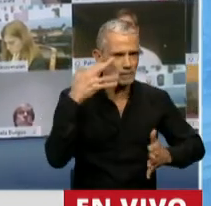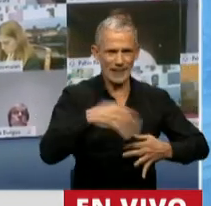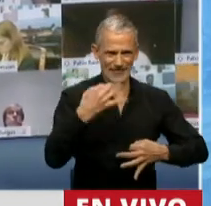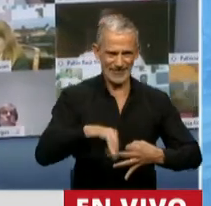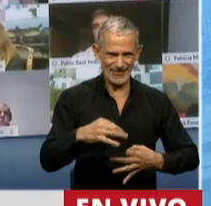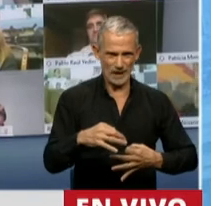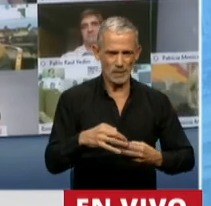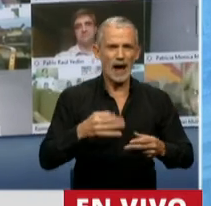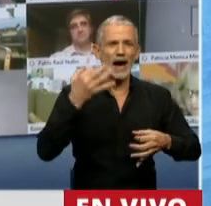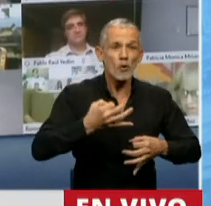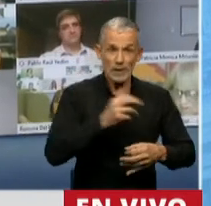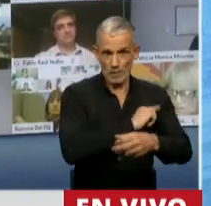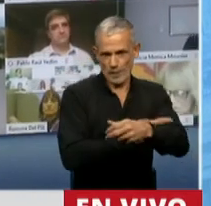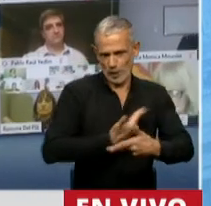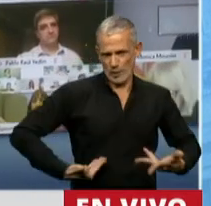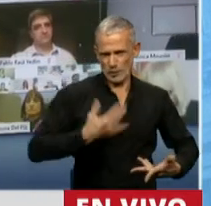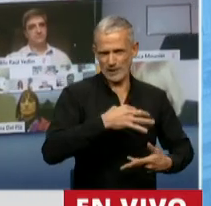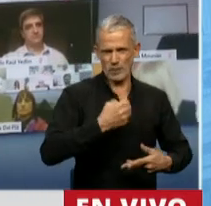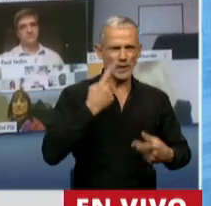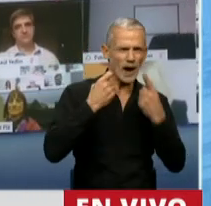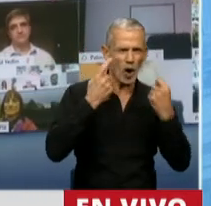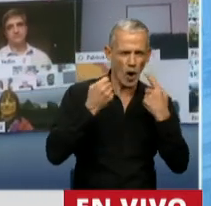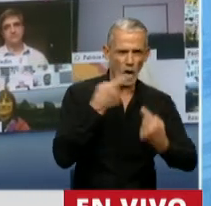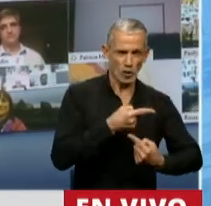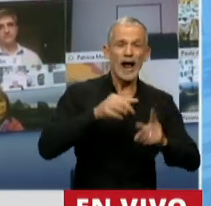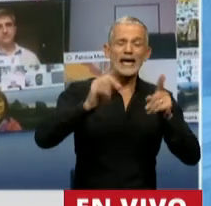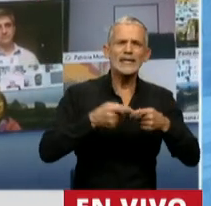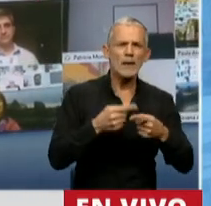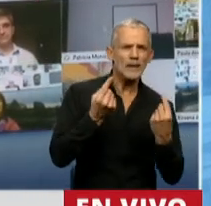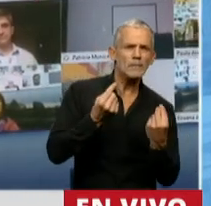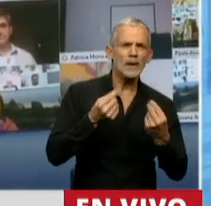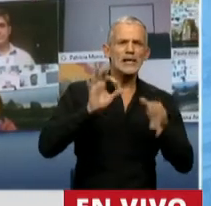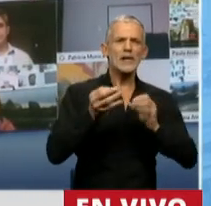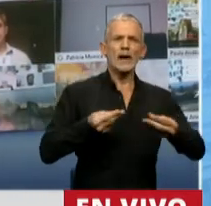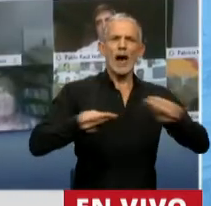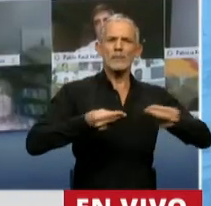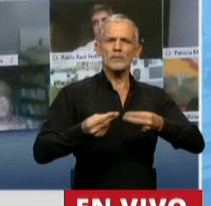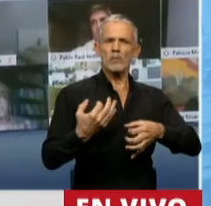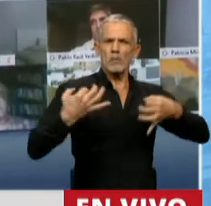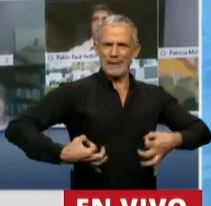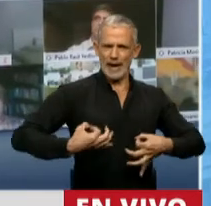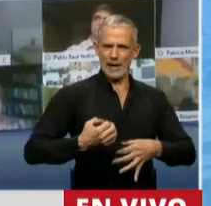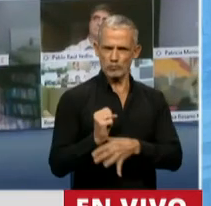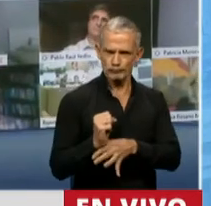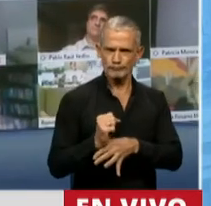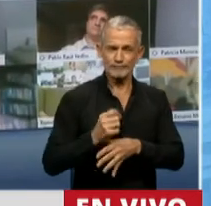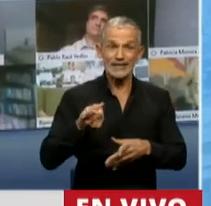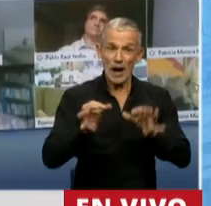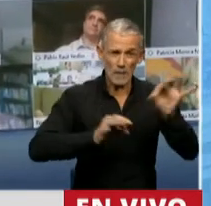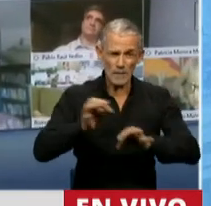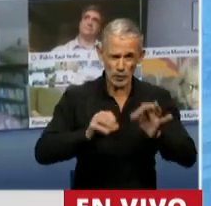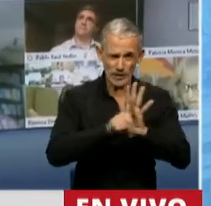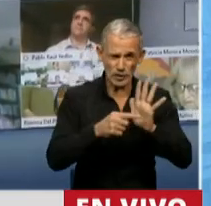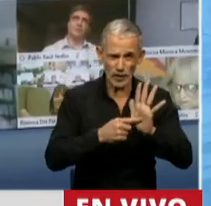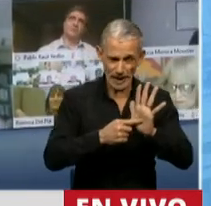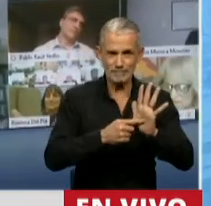y hacer cumplir el Poder Ejecutivo, además, por supuesto, de la pericia necesaria de los administradores. Este proyecto, y acá quiero